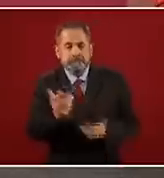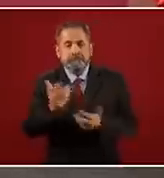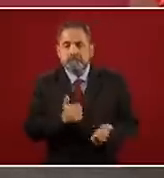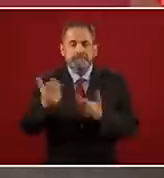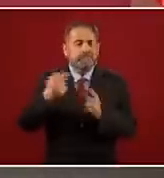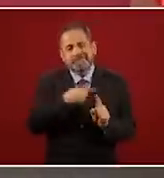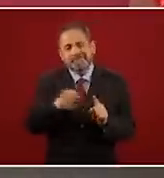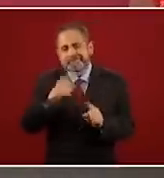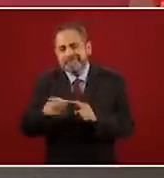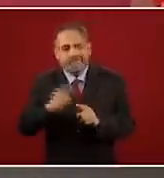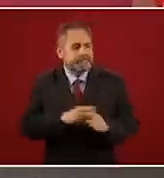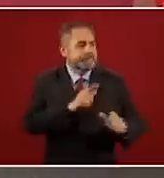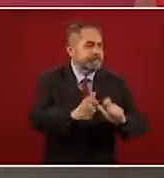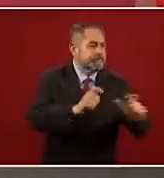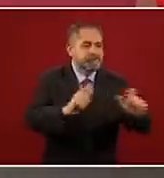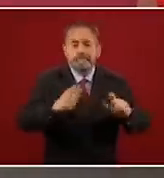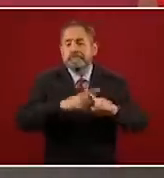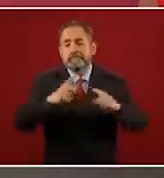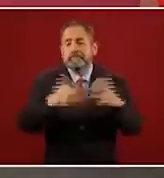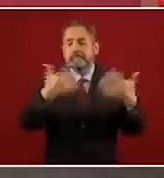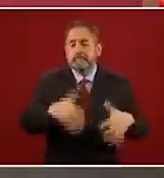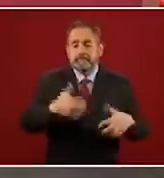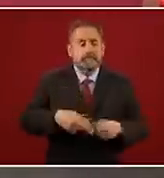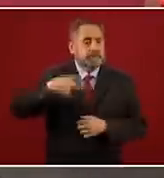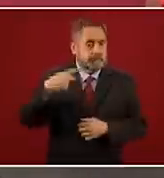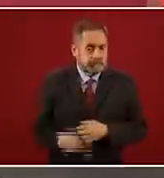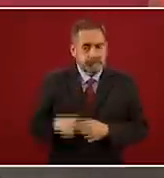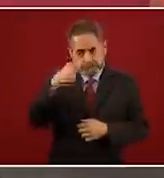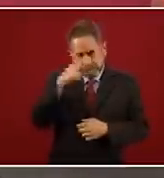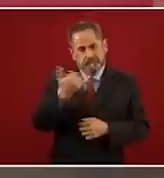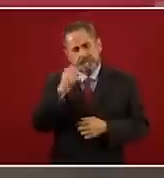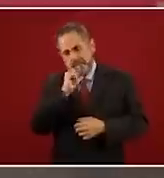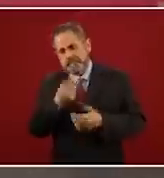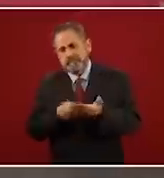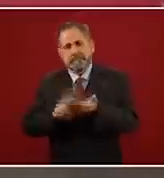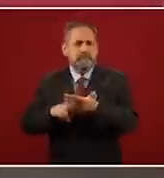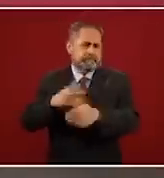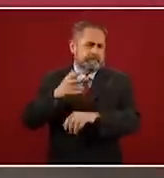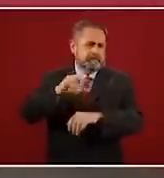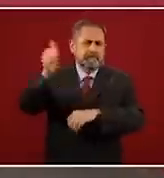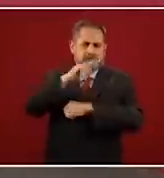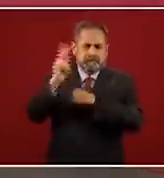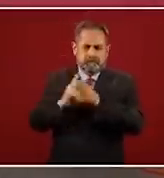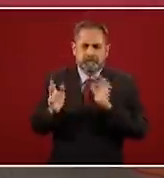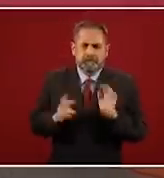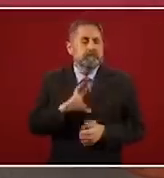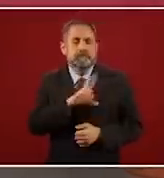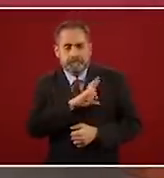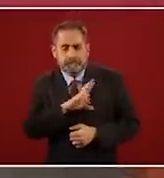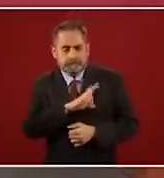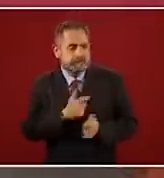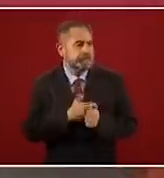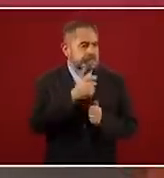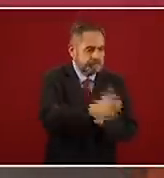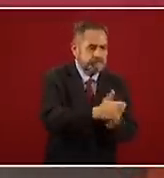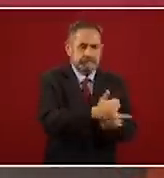hidrocarburos, con empresas nacionales y extranjeras, empresas particulares,